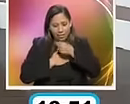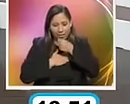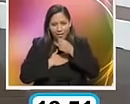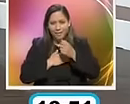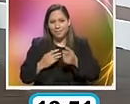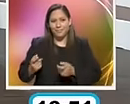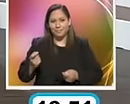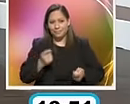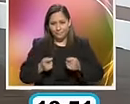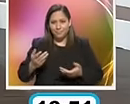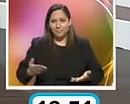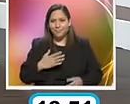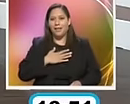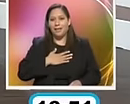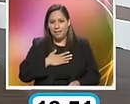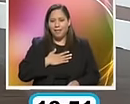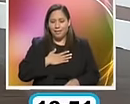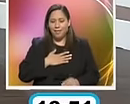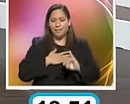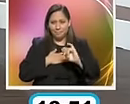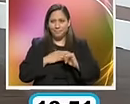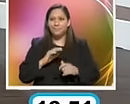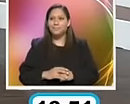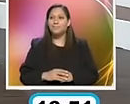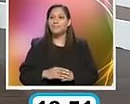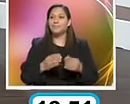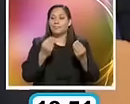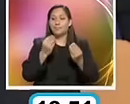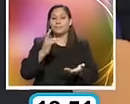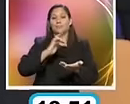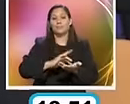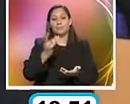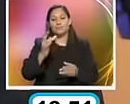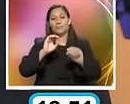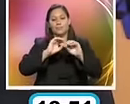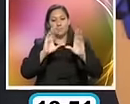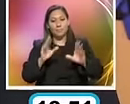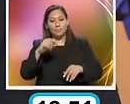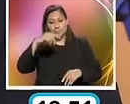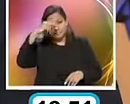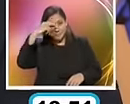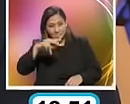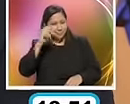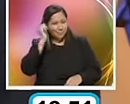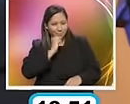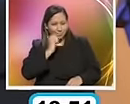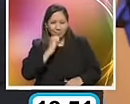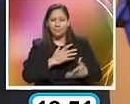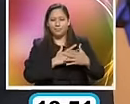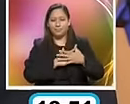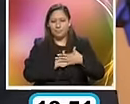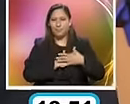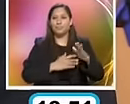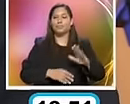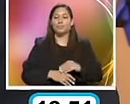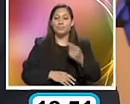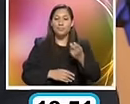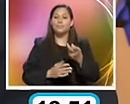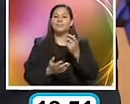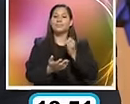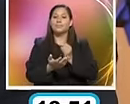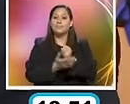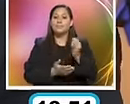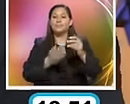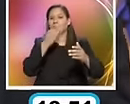del baile, ¿verdad? Agita, claro que sí. Muy agradecido, definitivamente México nos ha brindado un amor y por esto la decisión